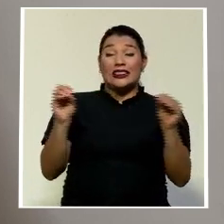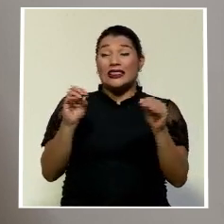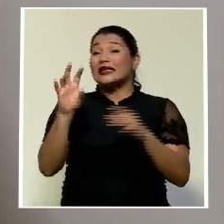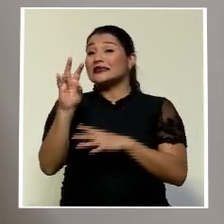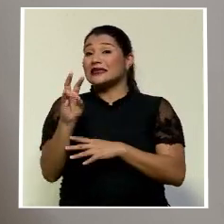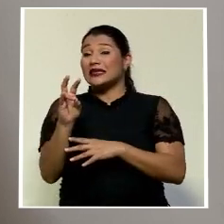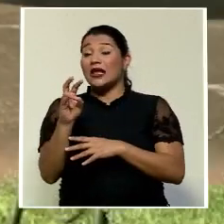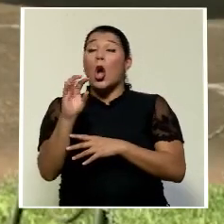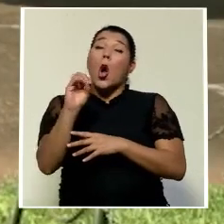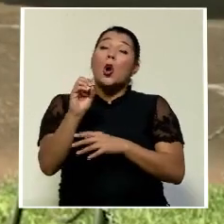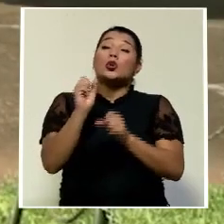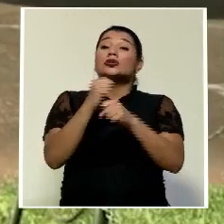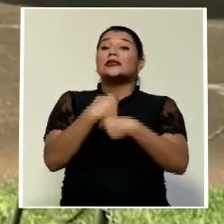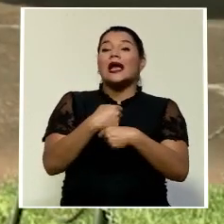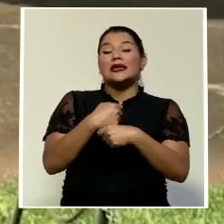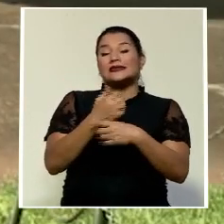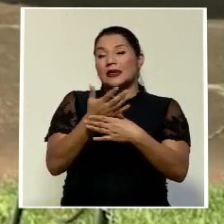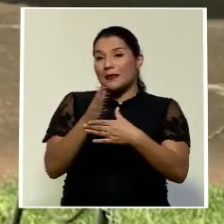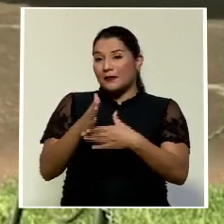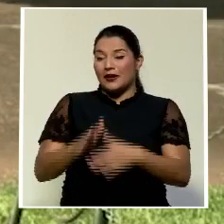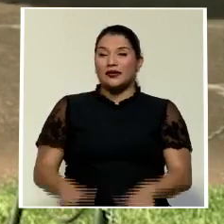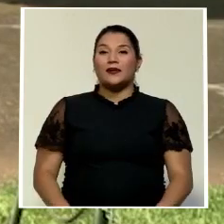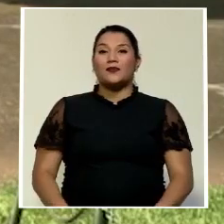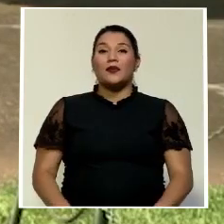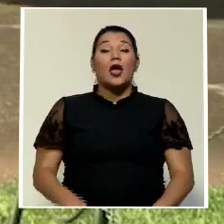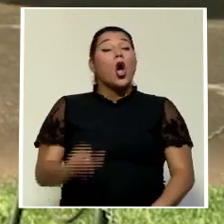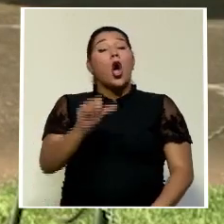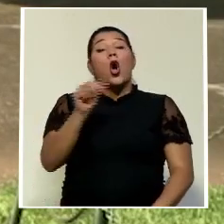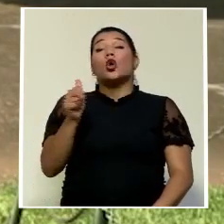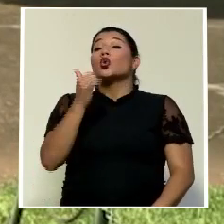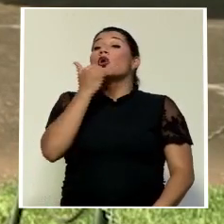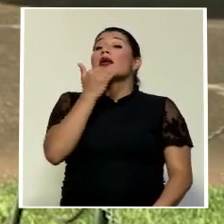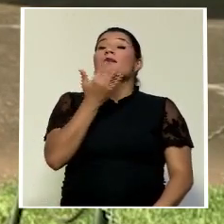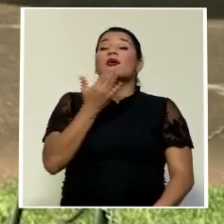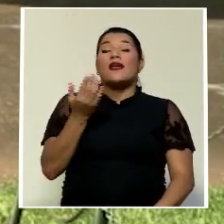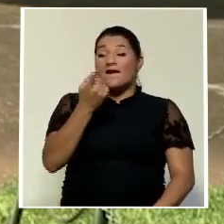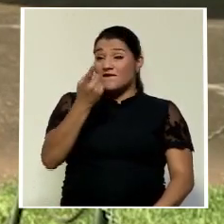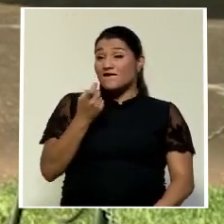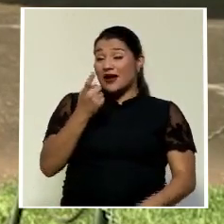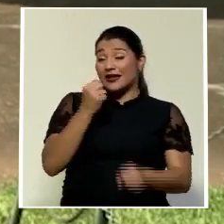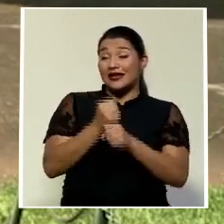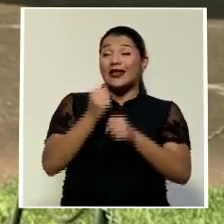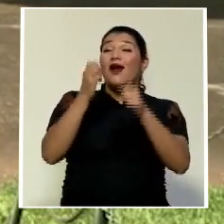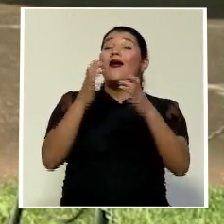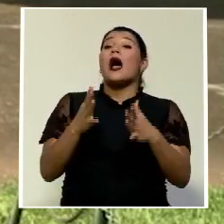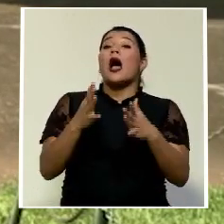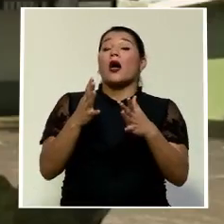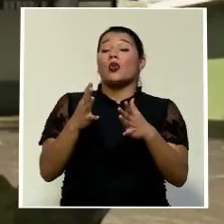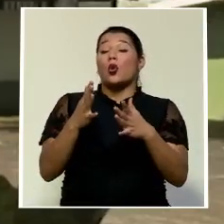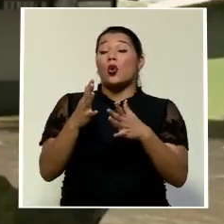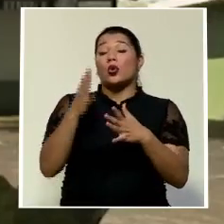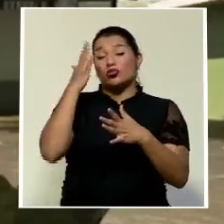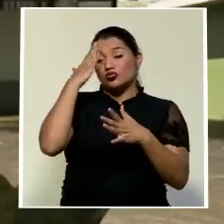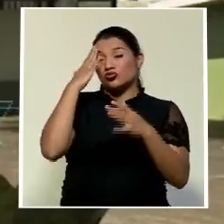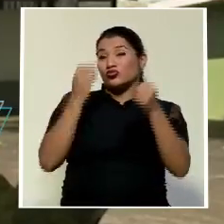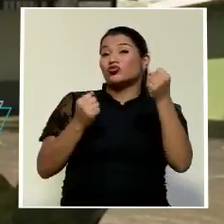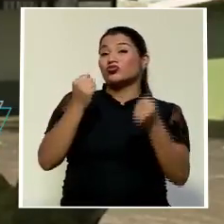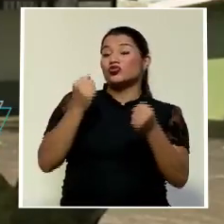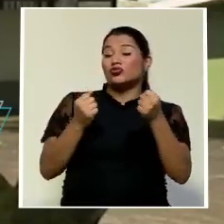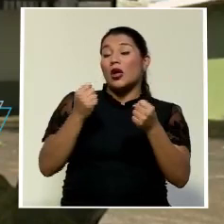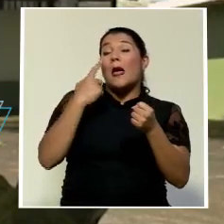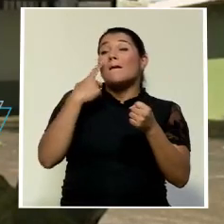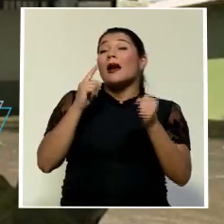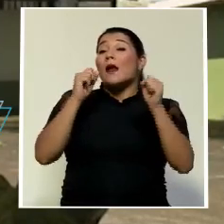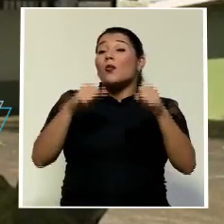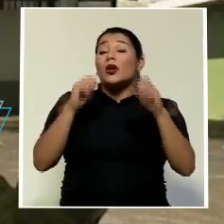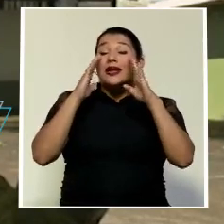de manera parcial. Otra de las fallas está en la falta de personal capacitado en las direcciones regionales para atender las demandas de las juntas,